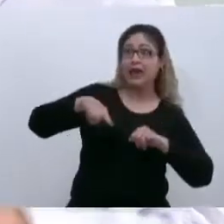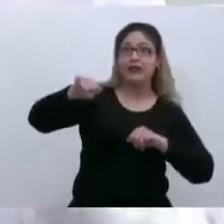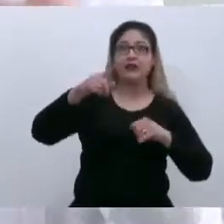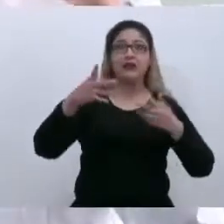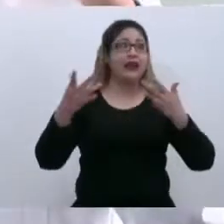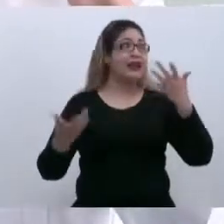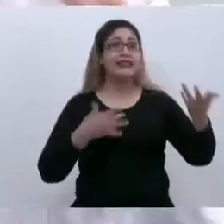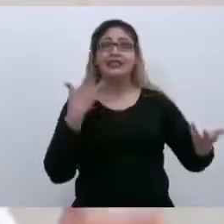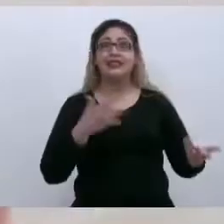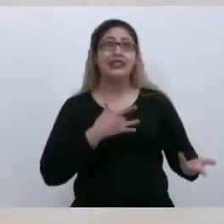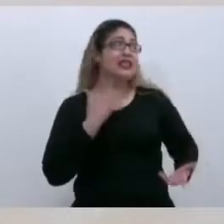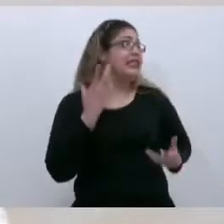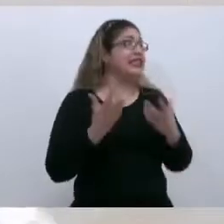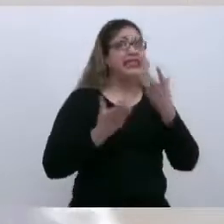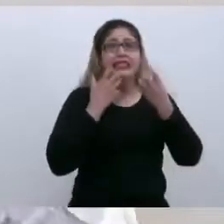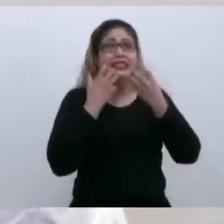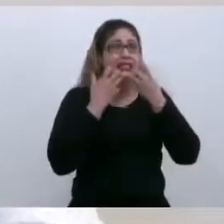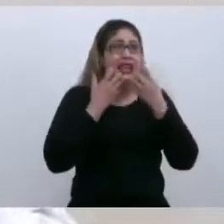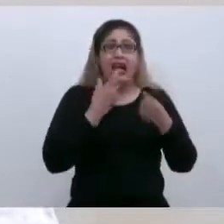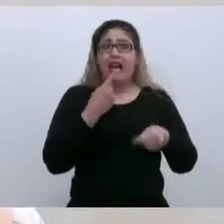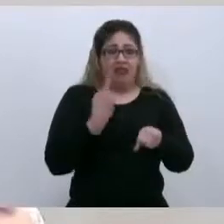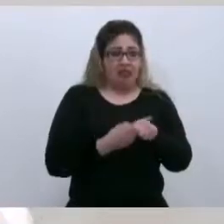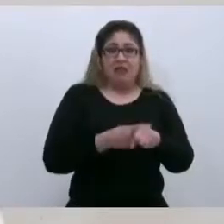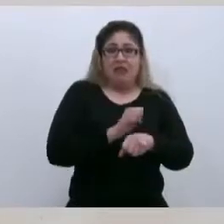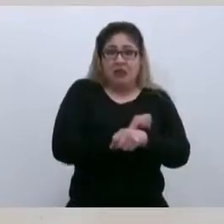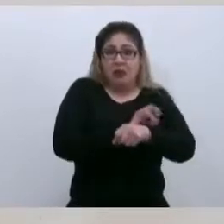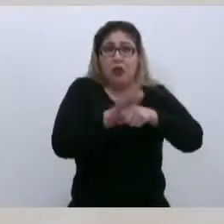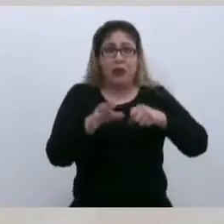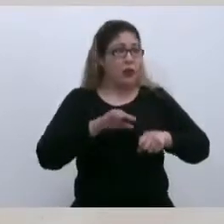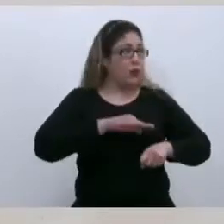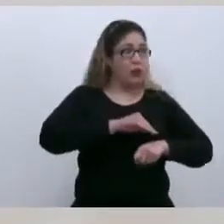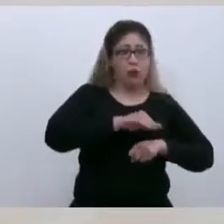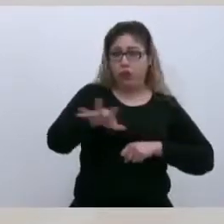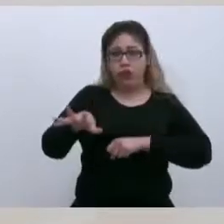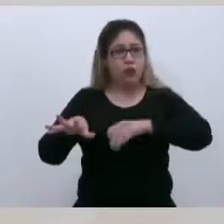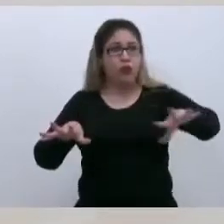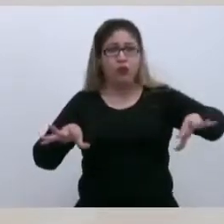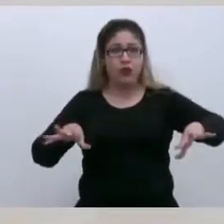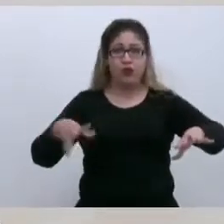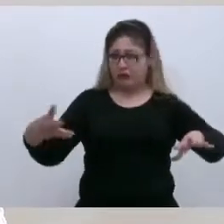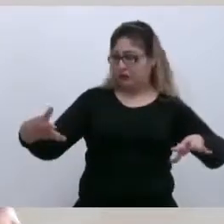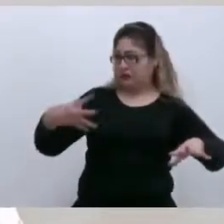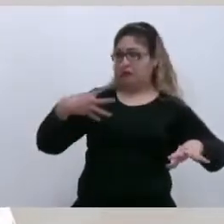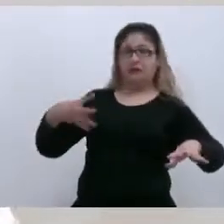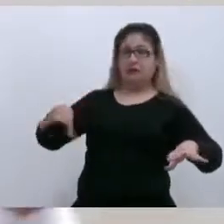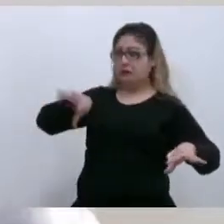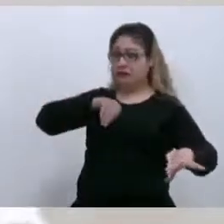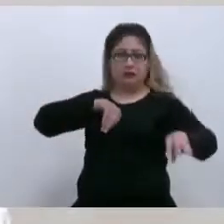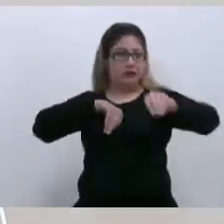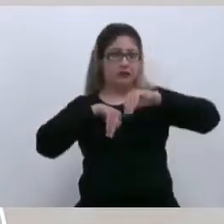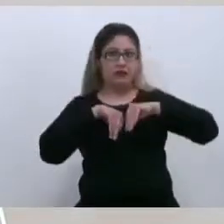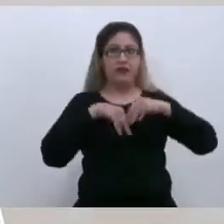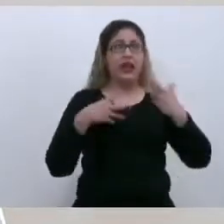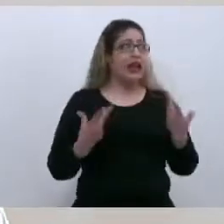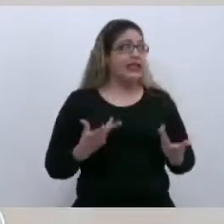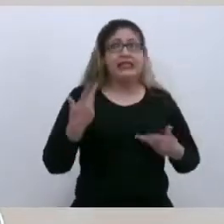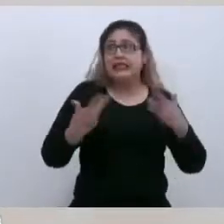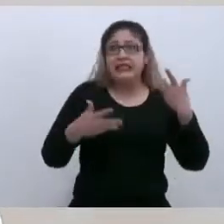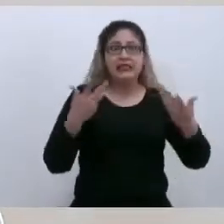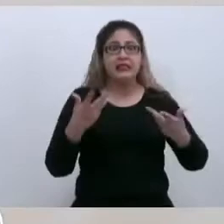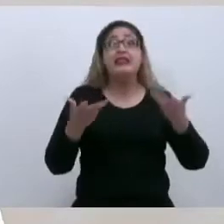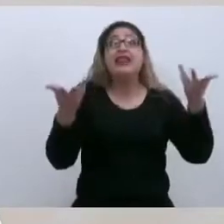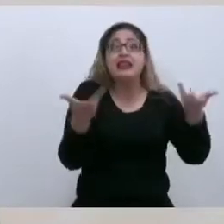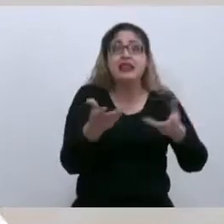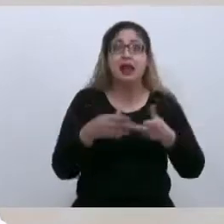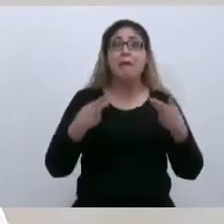de contagio. La sana distancia, el cierre de la actividad económica, el distanciamiento